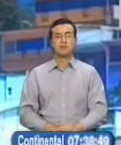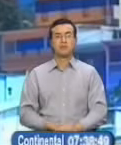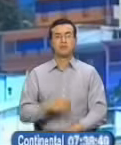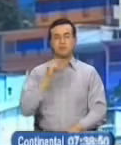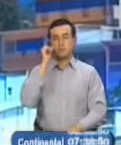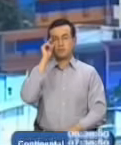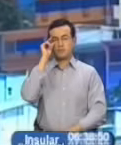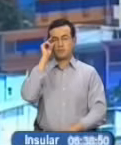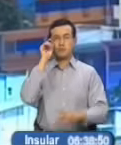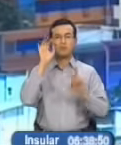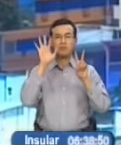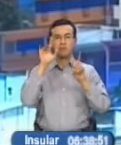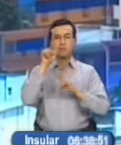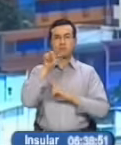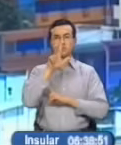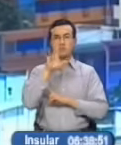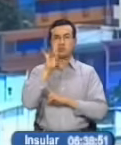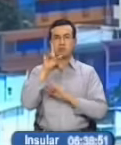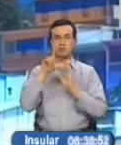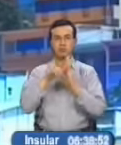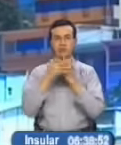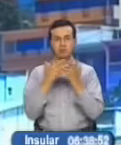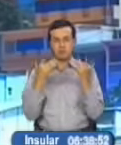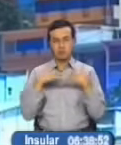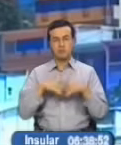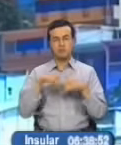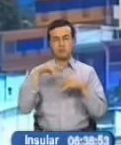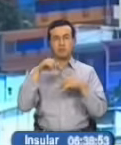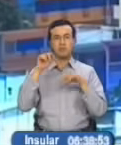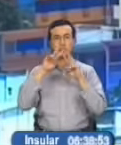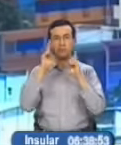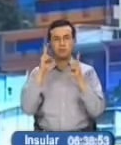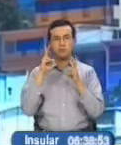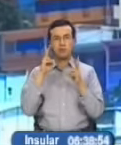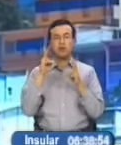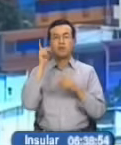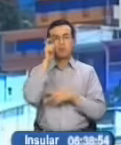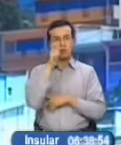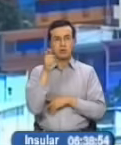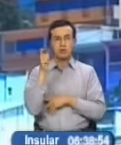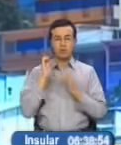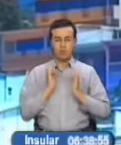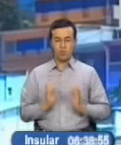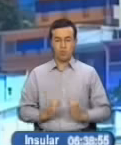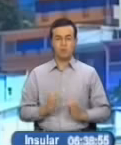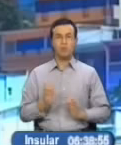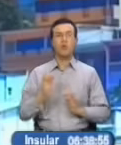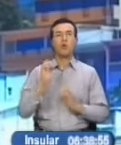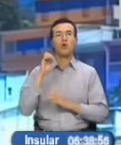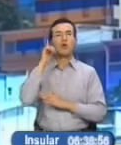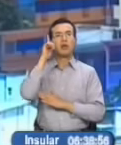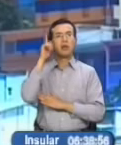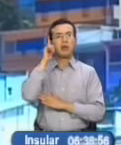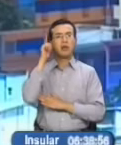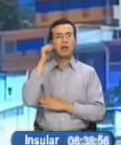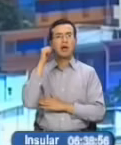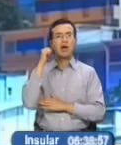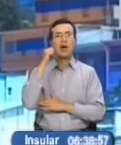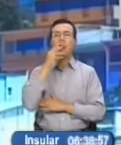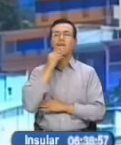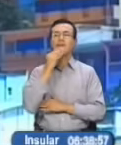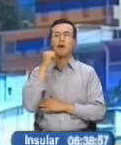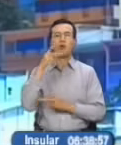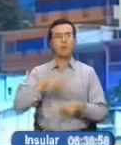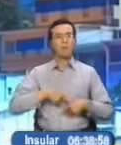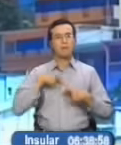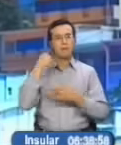Son las 7 de la mañana, 38 minutos. Vamos con otro tema. La Fiscalía exhumó los restos del ex dirigente de Alfaro Vive Carajo, Fausto Basantes.